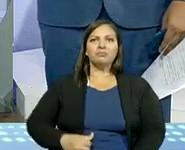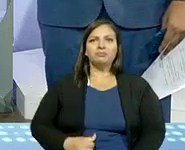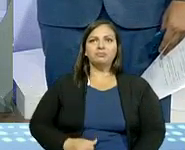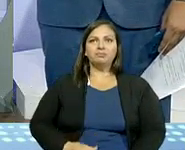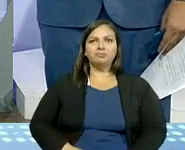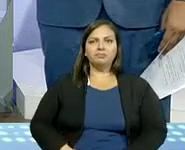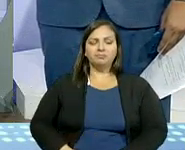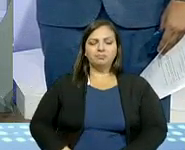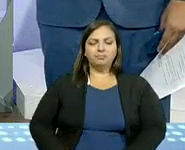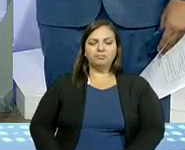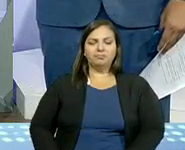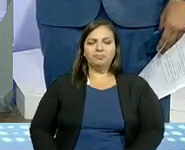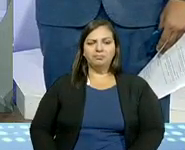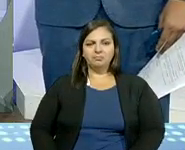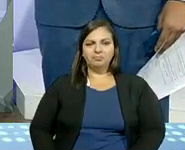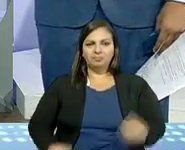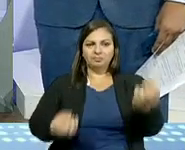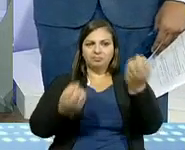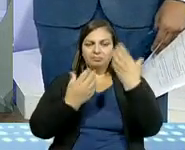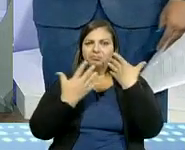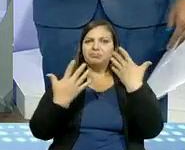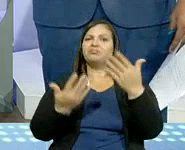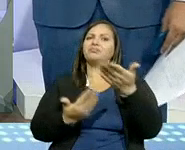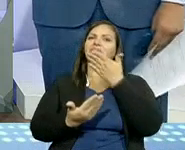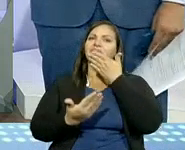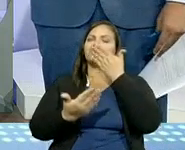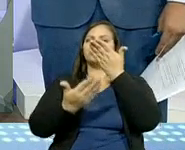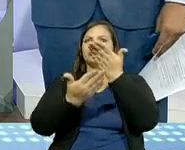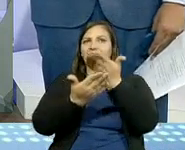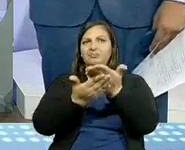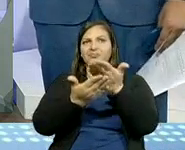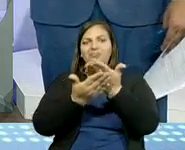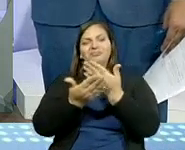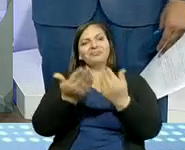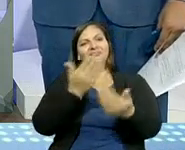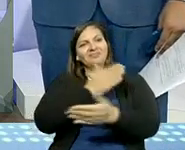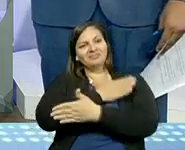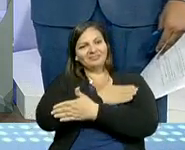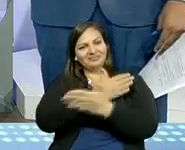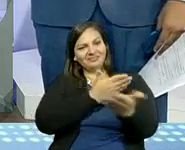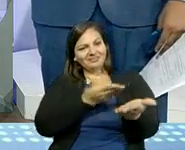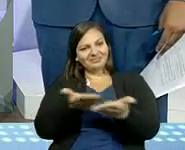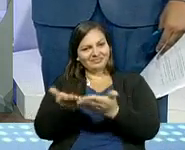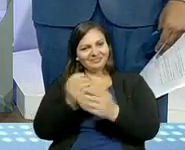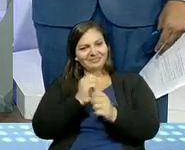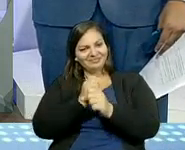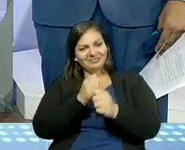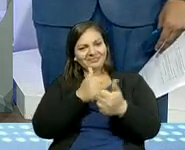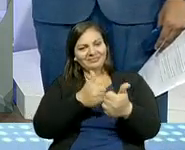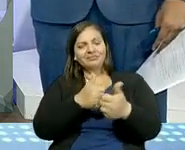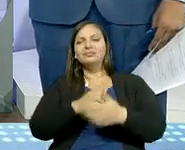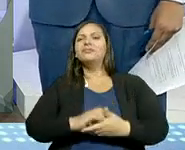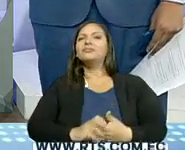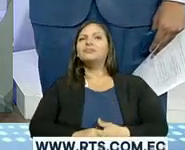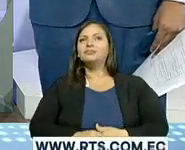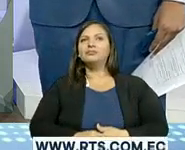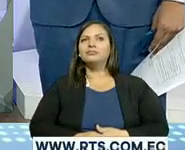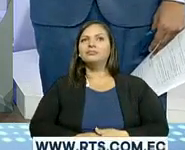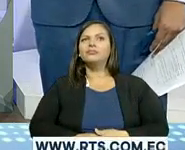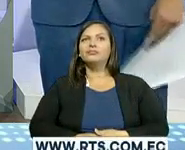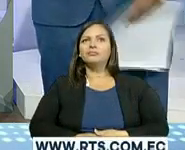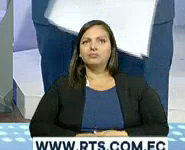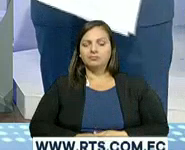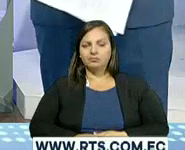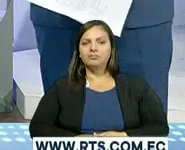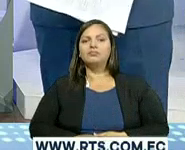Muchísimas gracias por tu completa información. Bienvenida nuevamente acá. Y tal como tú lo dices, ¿no? Ojalá que con eso se vaya